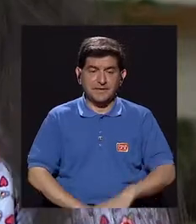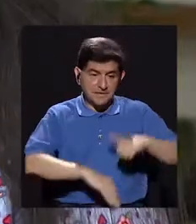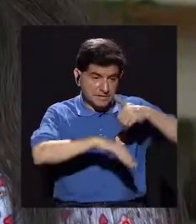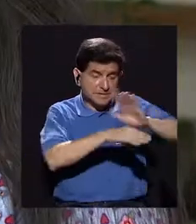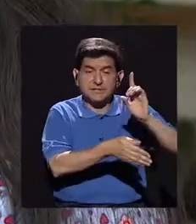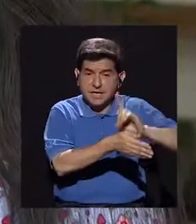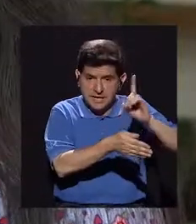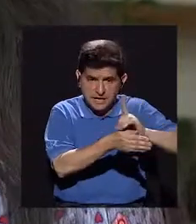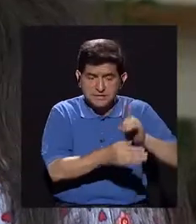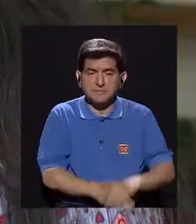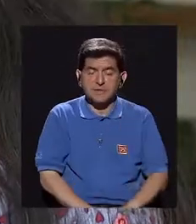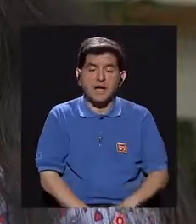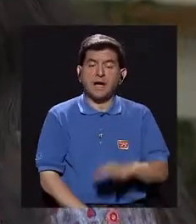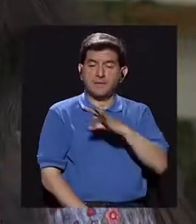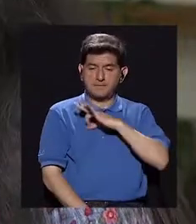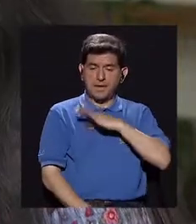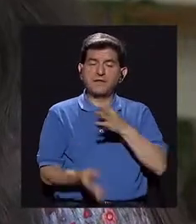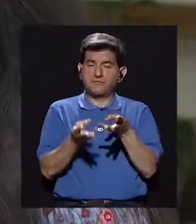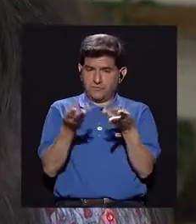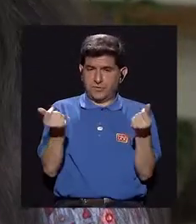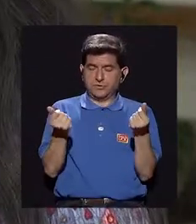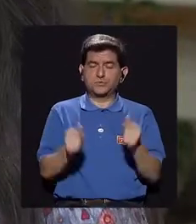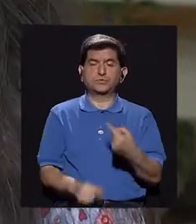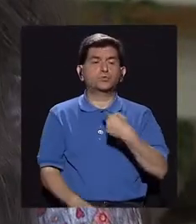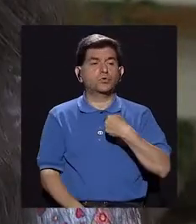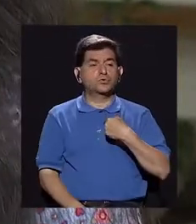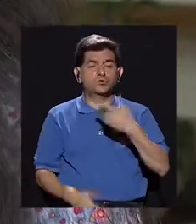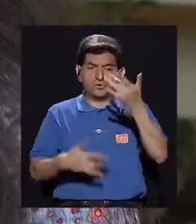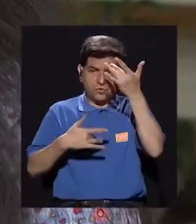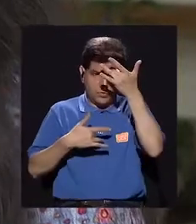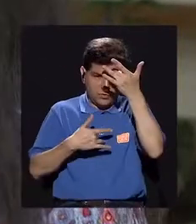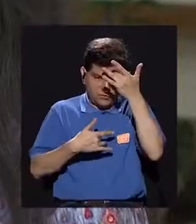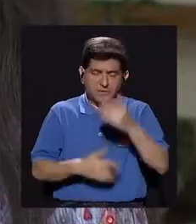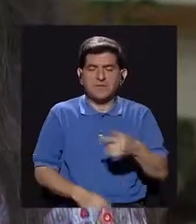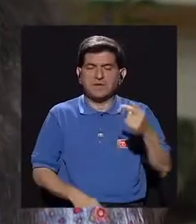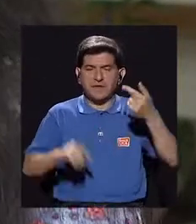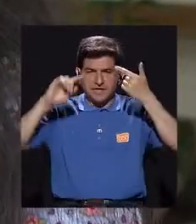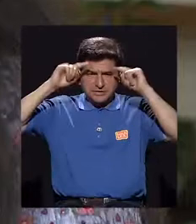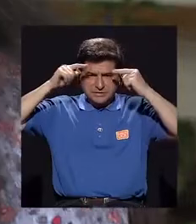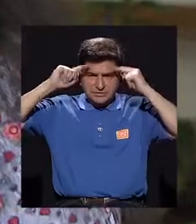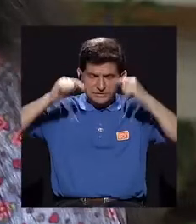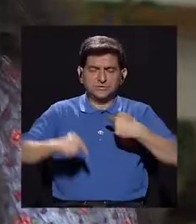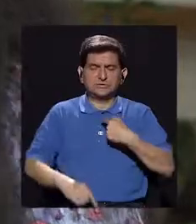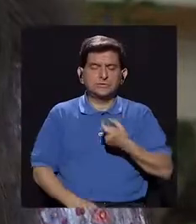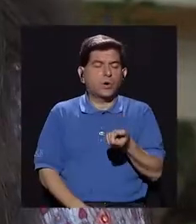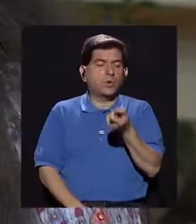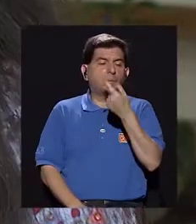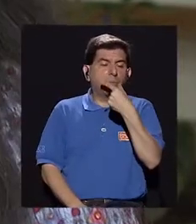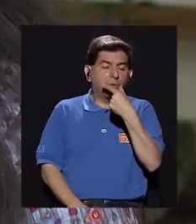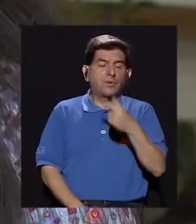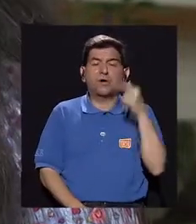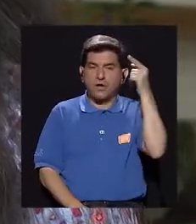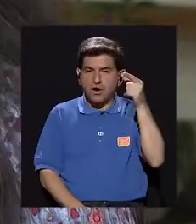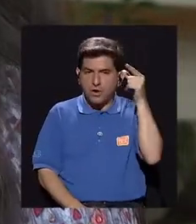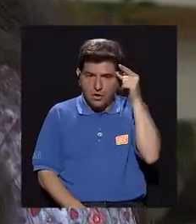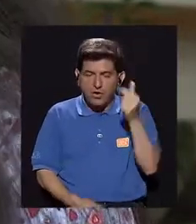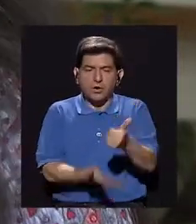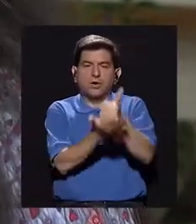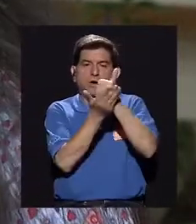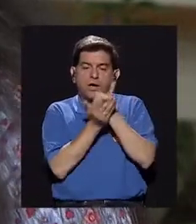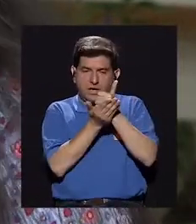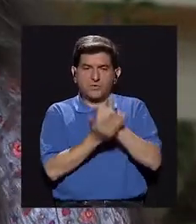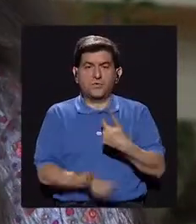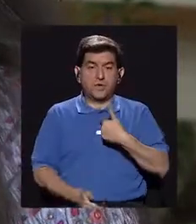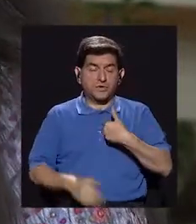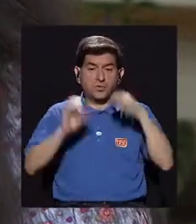bajo prescripción médica, nos vienen a dar un beneficio, ¿verdad? Si yo padezco de un dolor de cabeza y me tomo un acetaminofén, obviamente eso